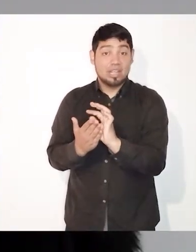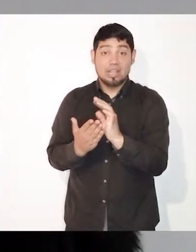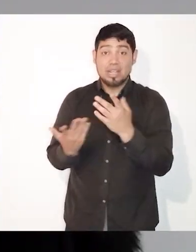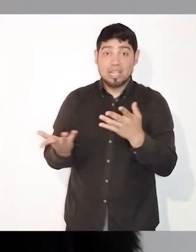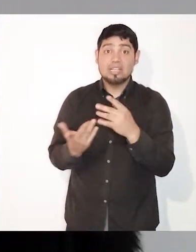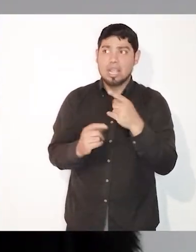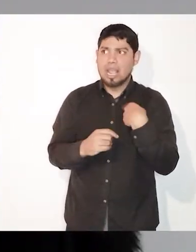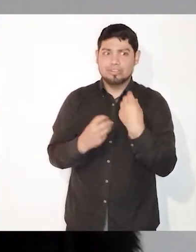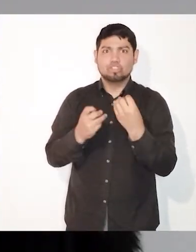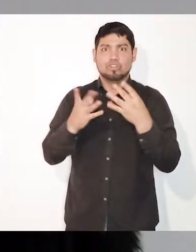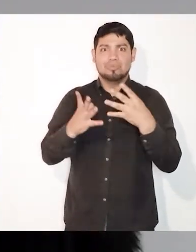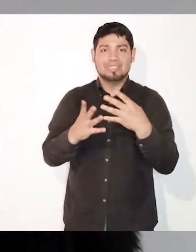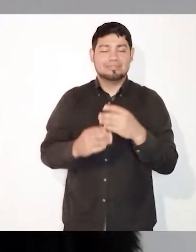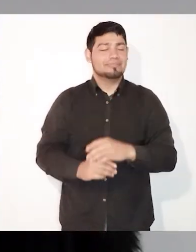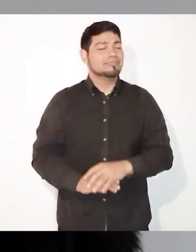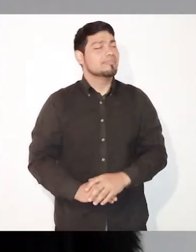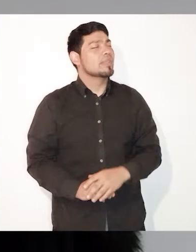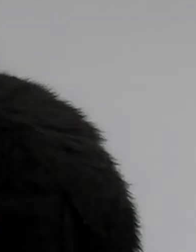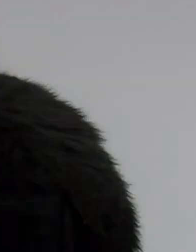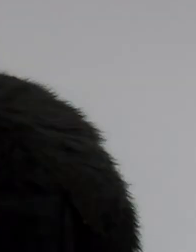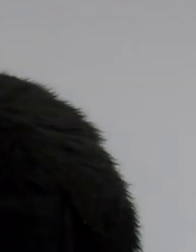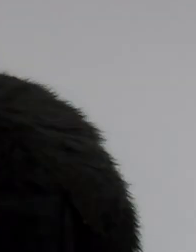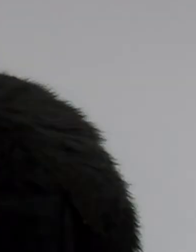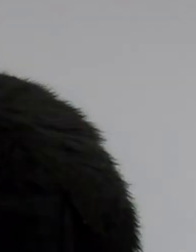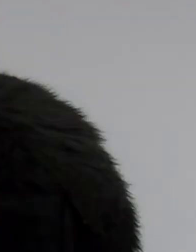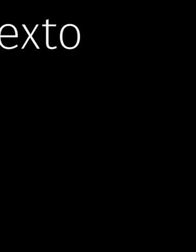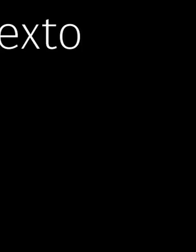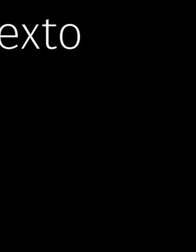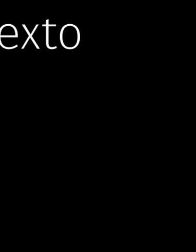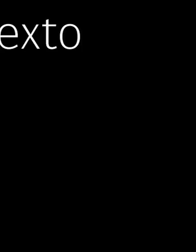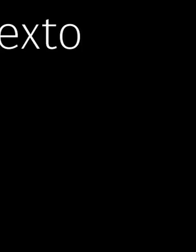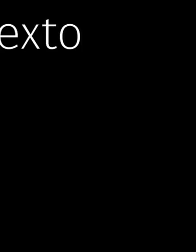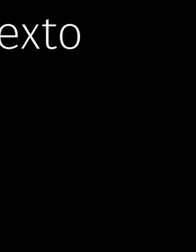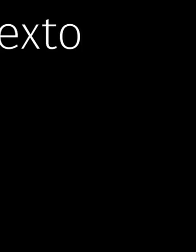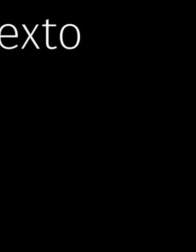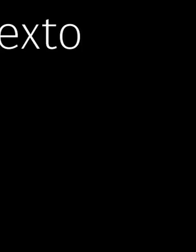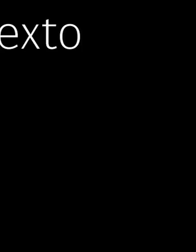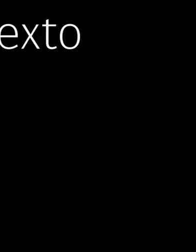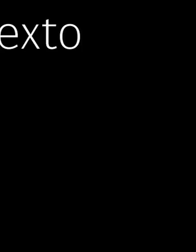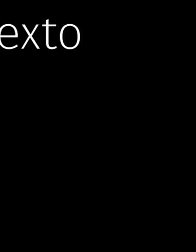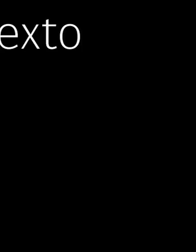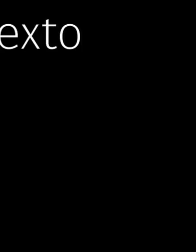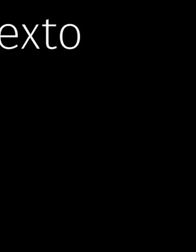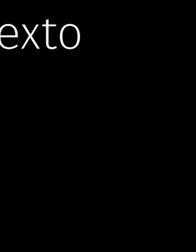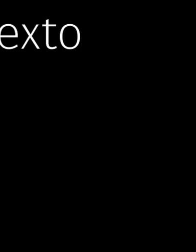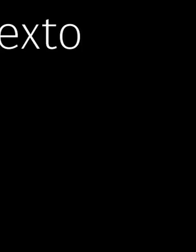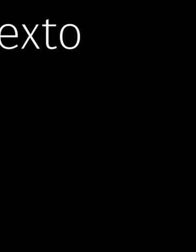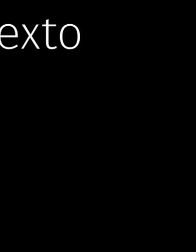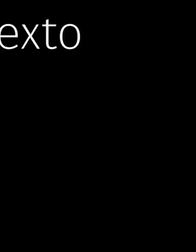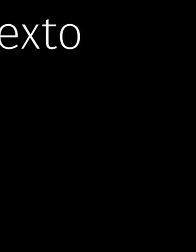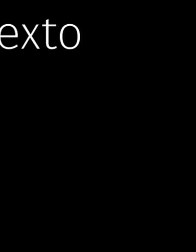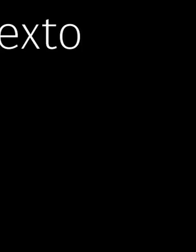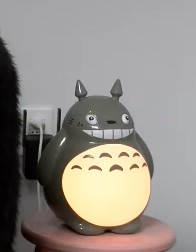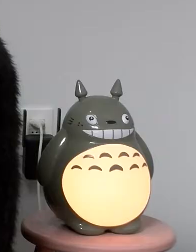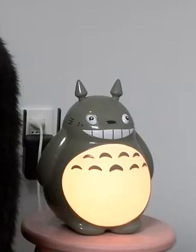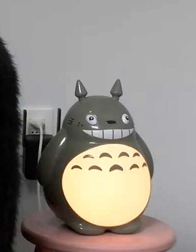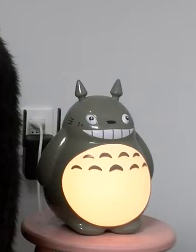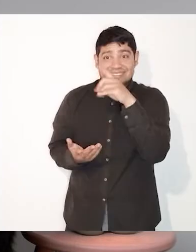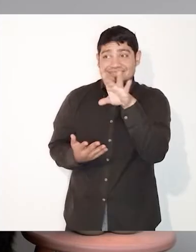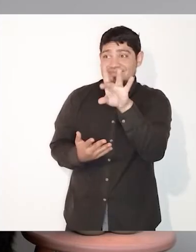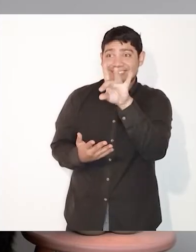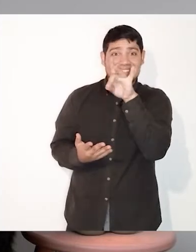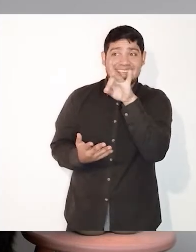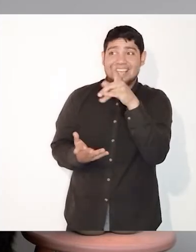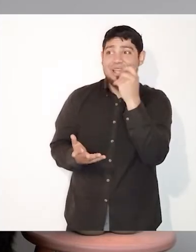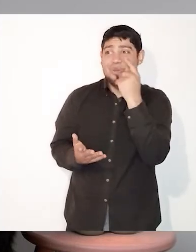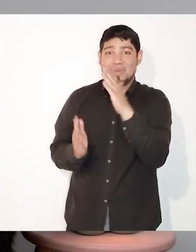desestabilizadoras, si se quiere, y que tengan sorpresa. De tus obras, ¿cuál es el texto favorito y por qué? Me cuesta